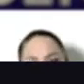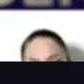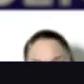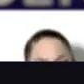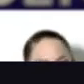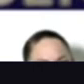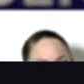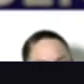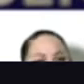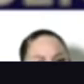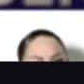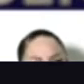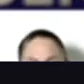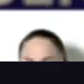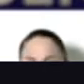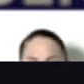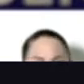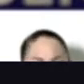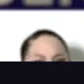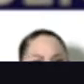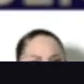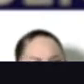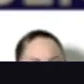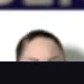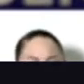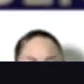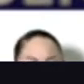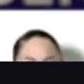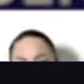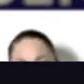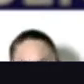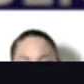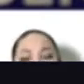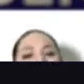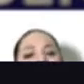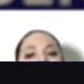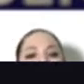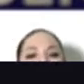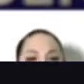eliminar muchísimas, y el señor viceministro va a